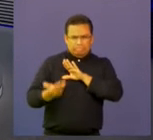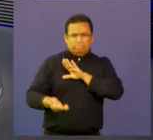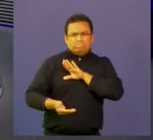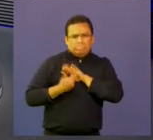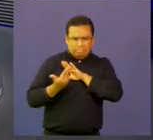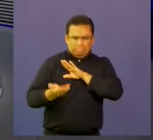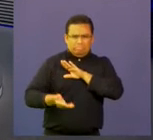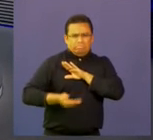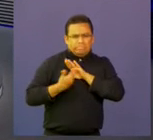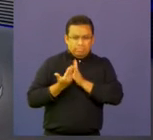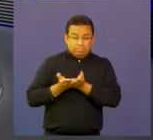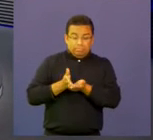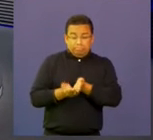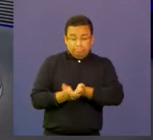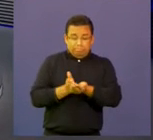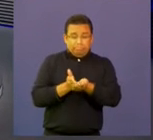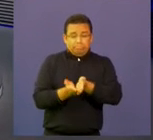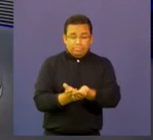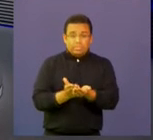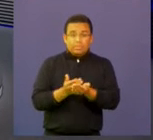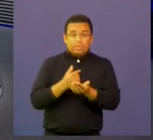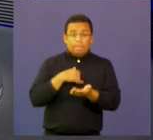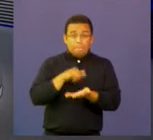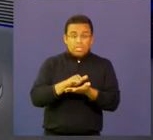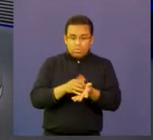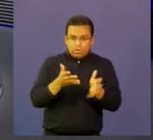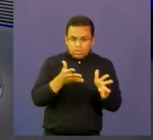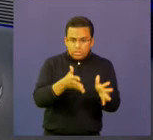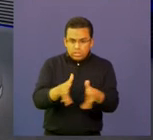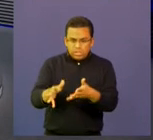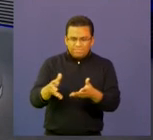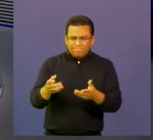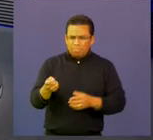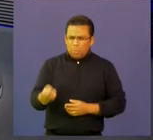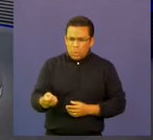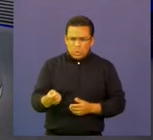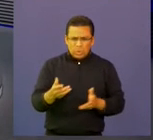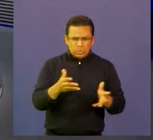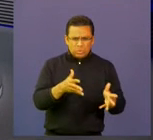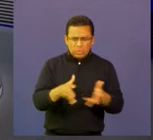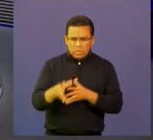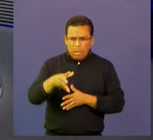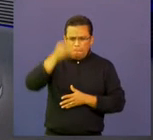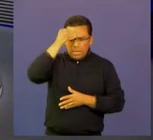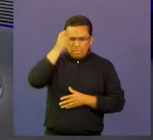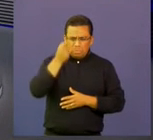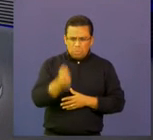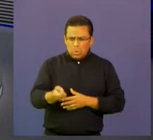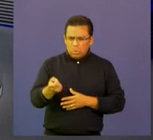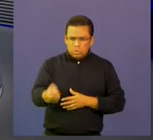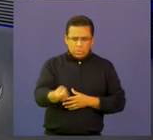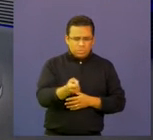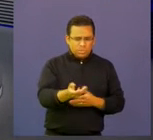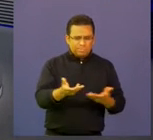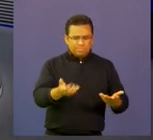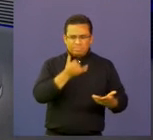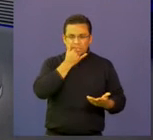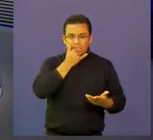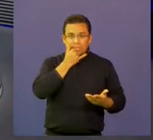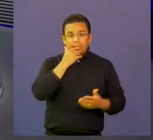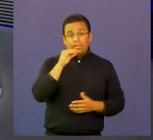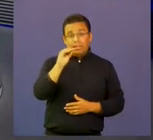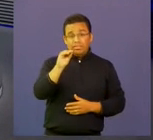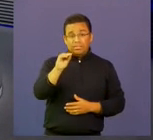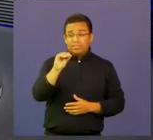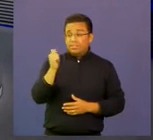A veces pareciera que el impacto que uno hace es ante muy poquitos y resulta que el problema del país es muy grande. A